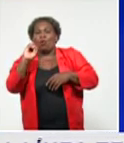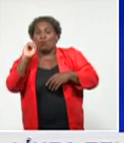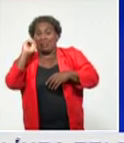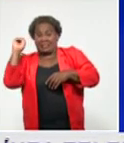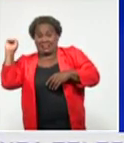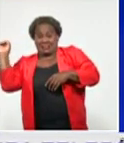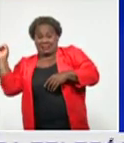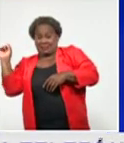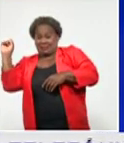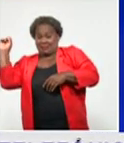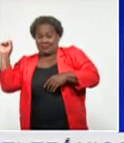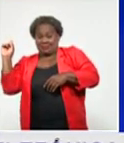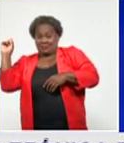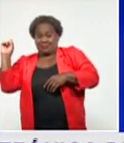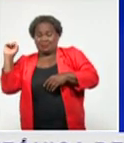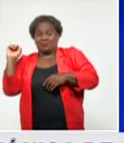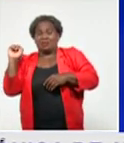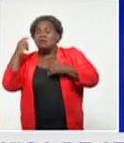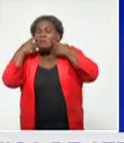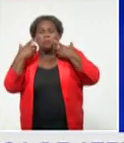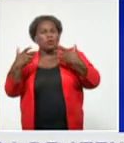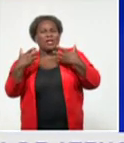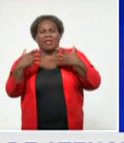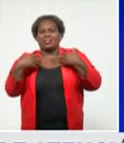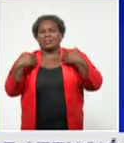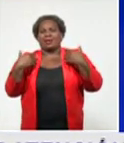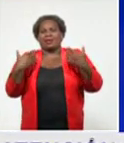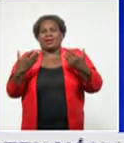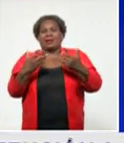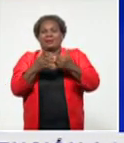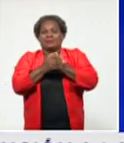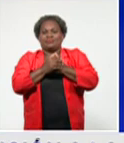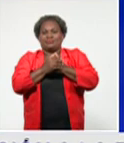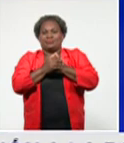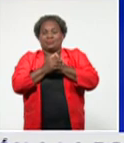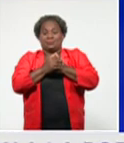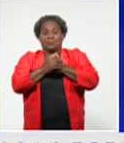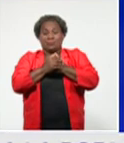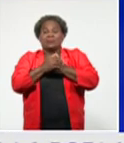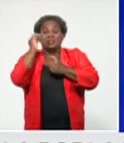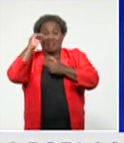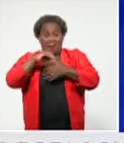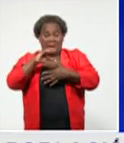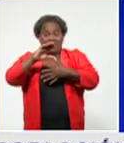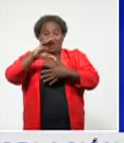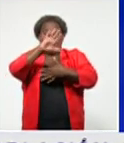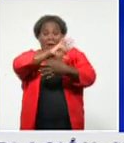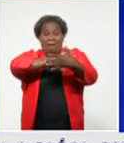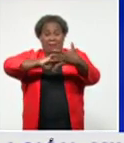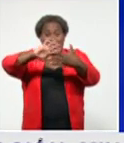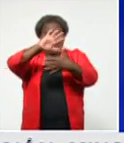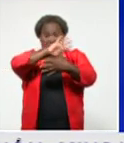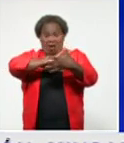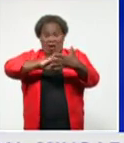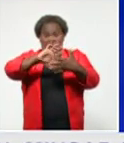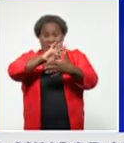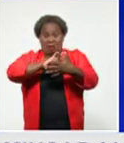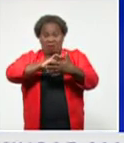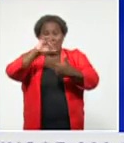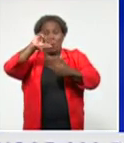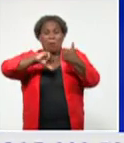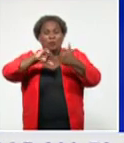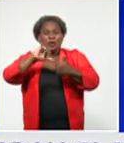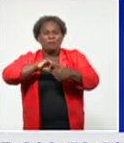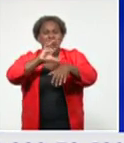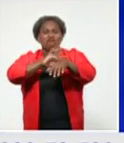de toda esta gráfica, lo importante es cómo la región de las Américas, con el comportamiento que ha tenido